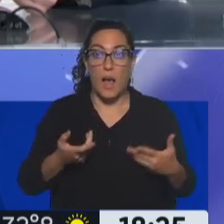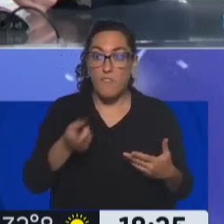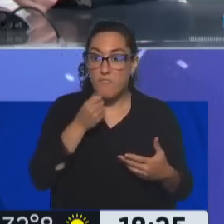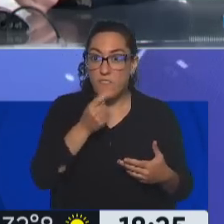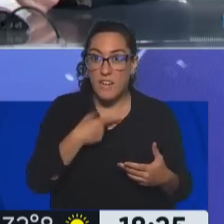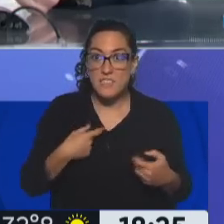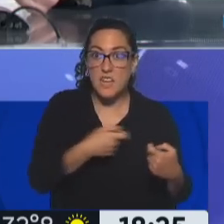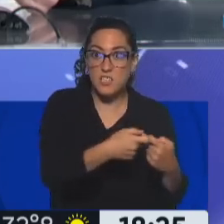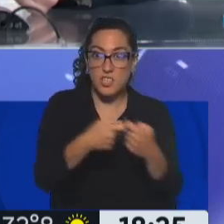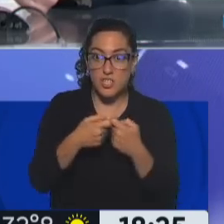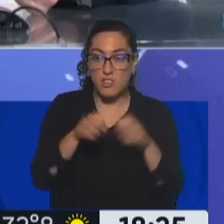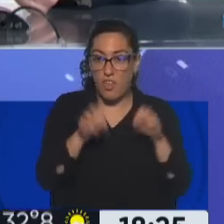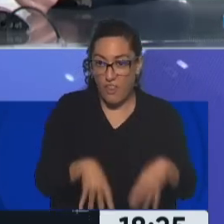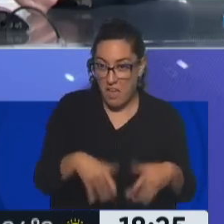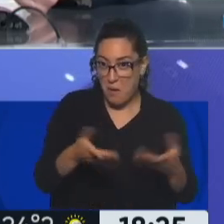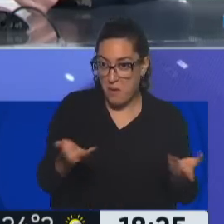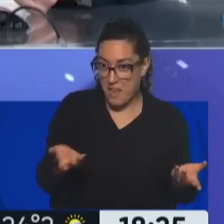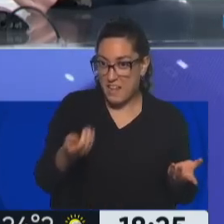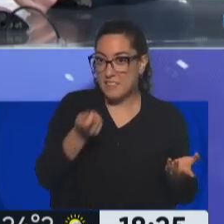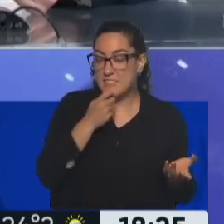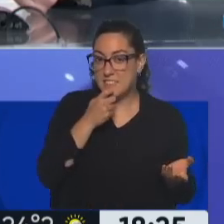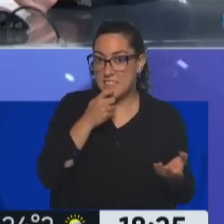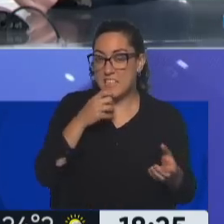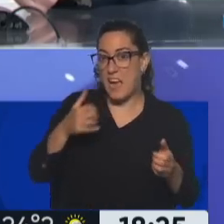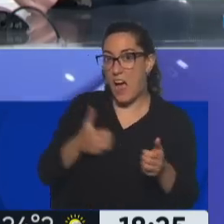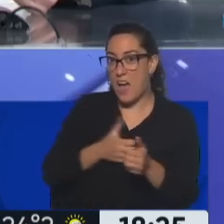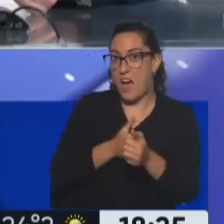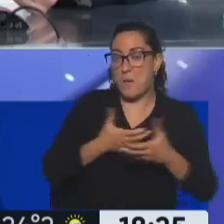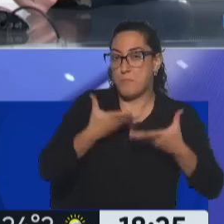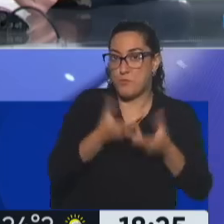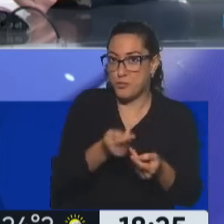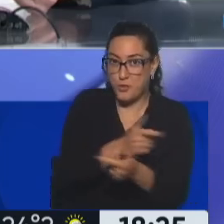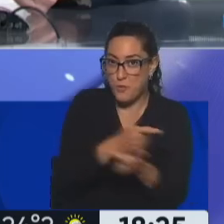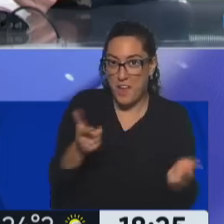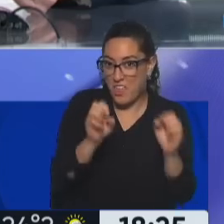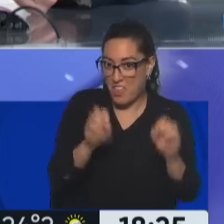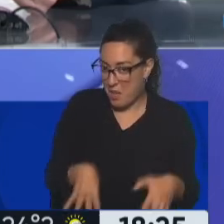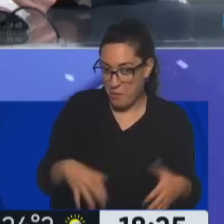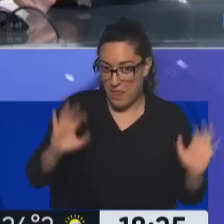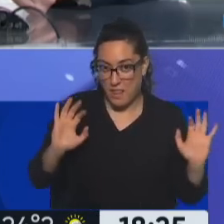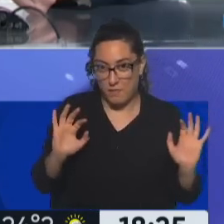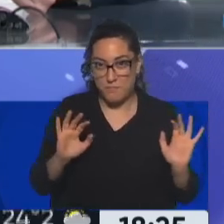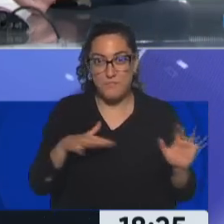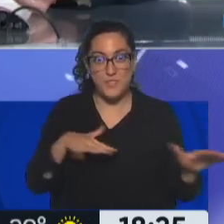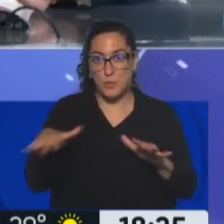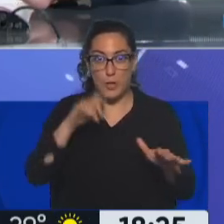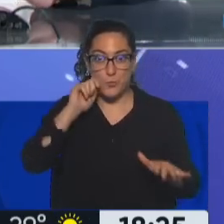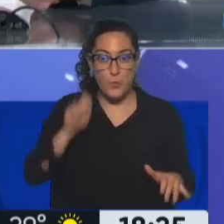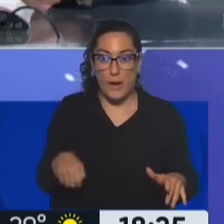sus aliados sin esa fuerza detrás, pero además que la situación en